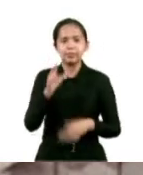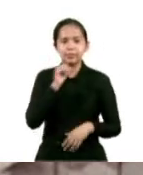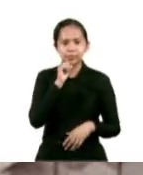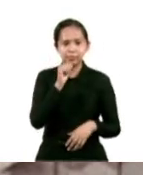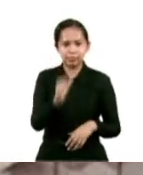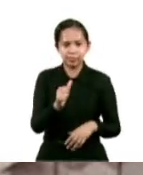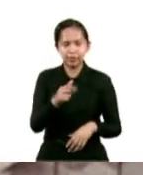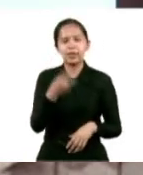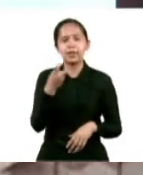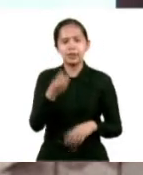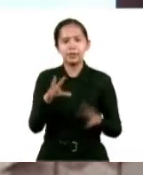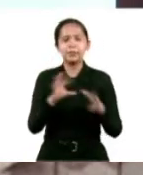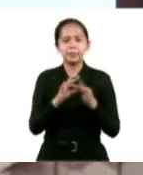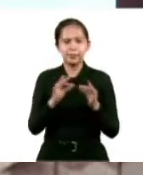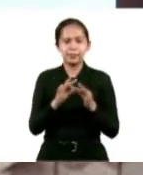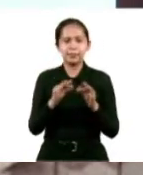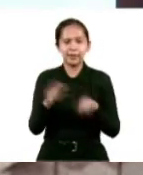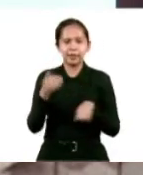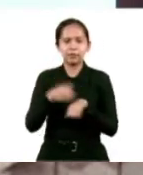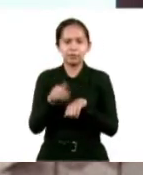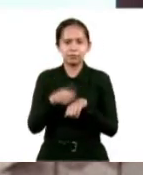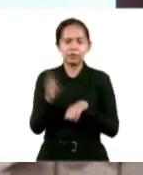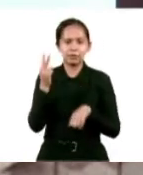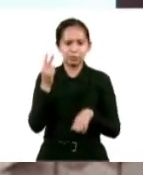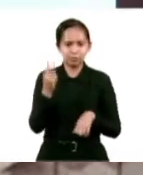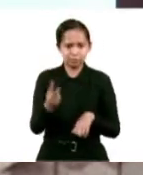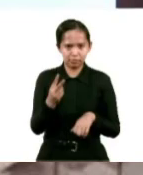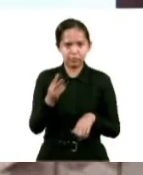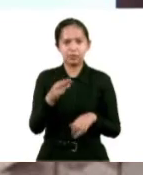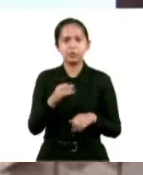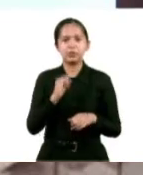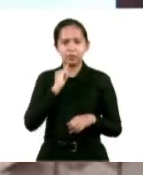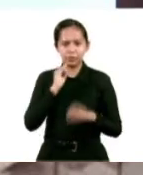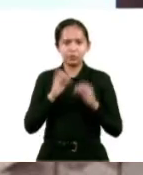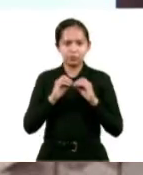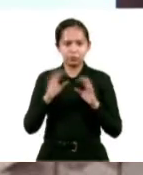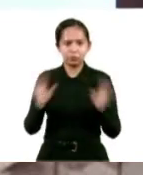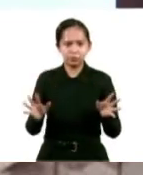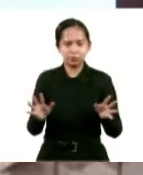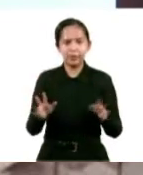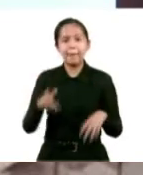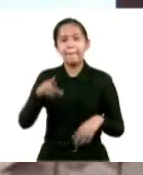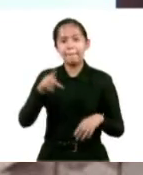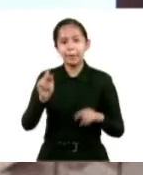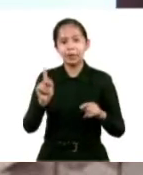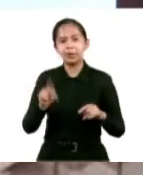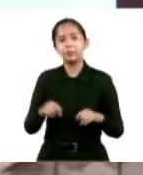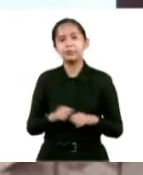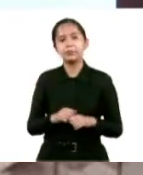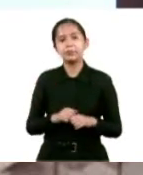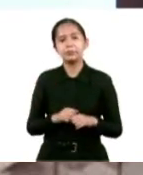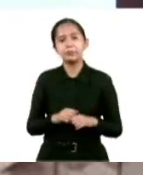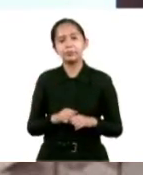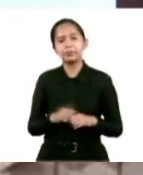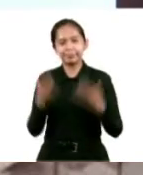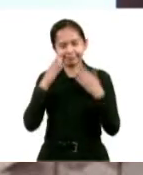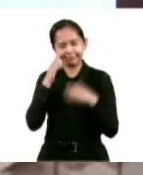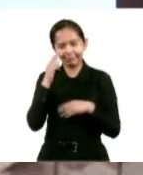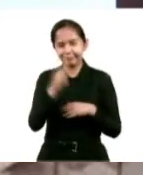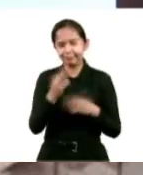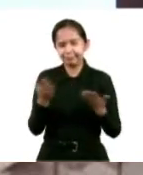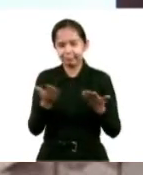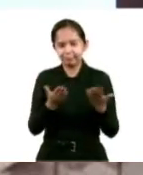Página 5 romano, séptimo párrafo del segundo informe de DNB. Aquí está.